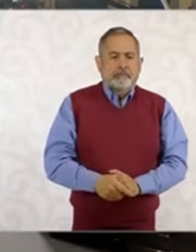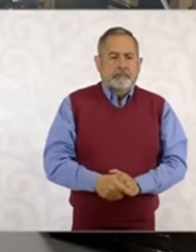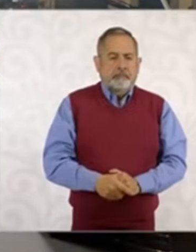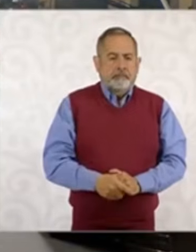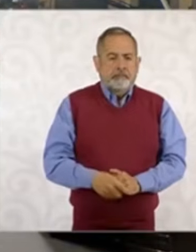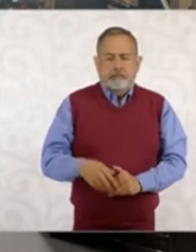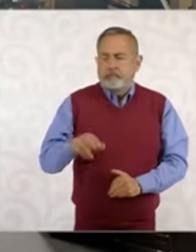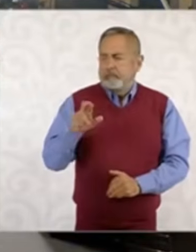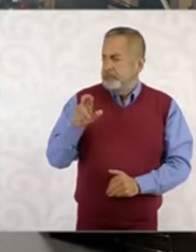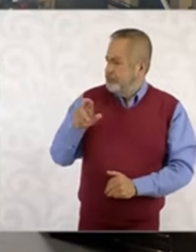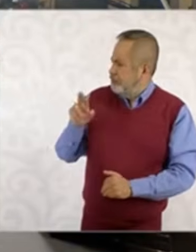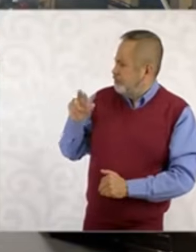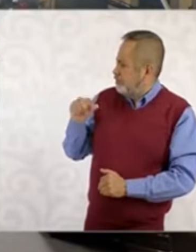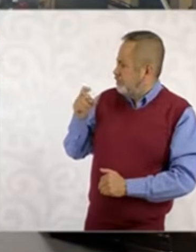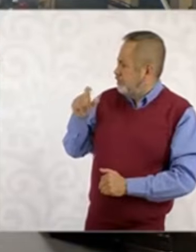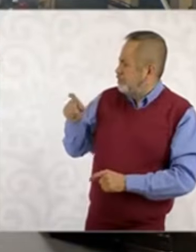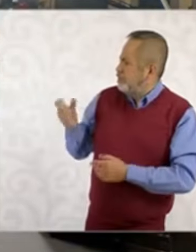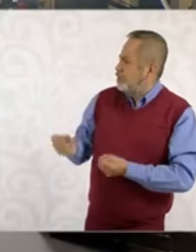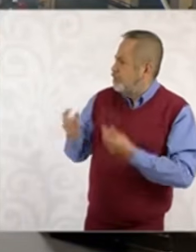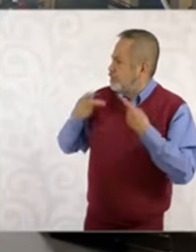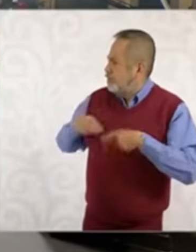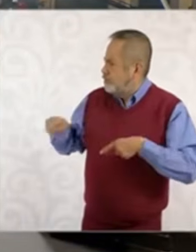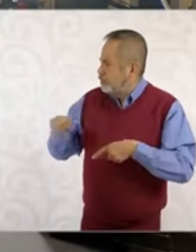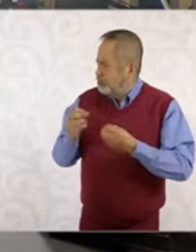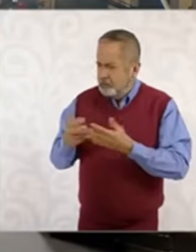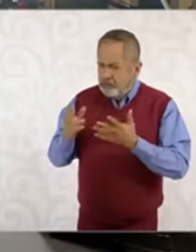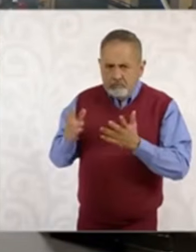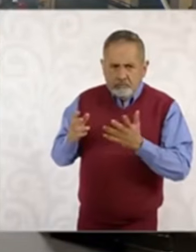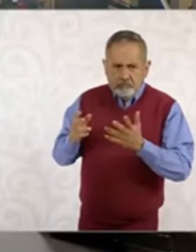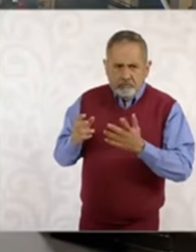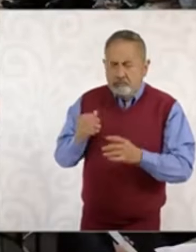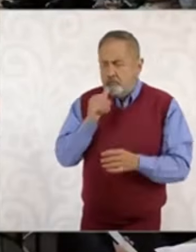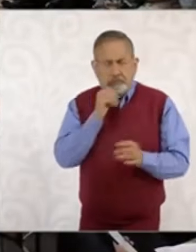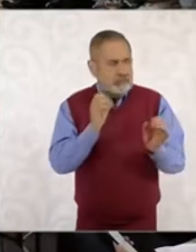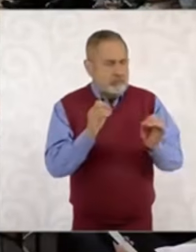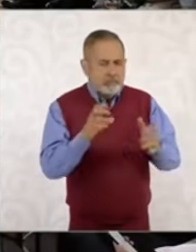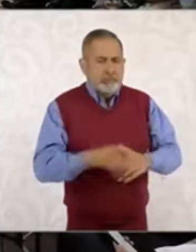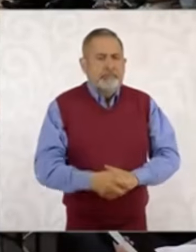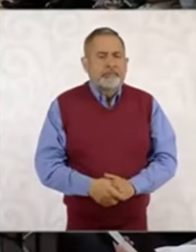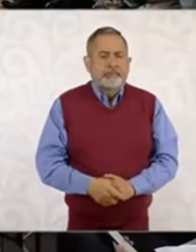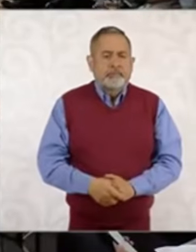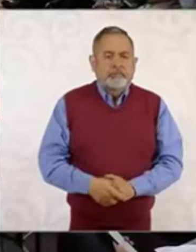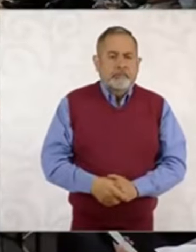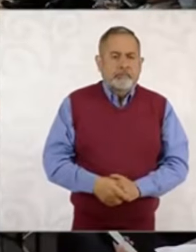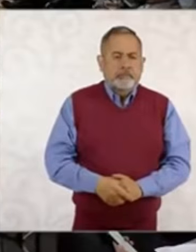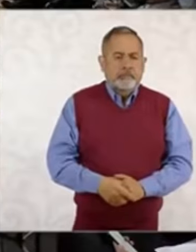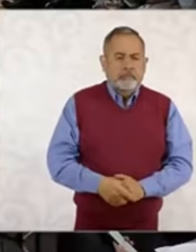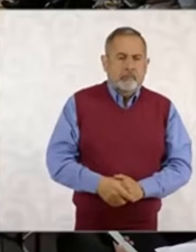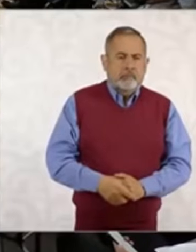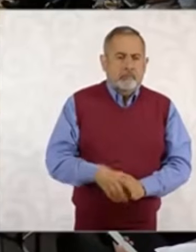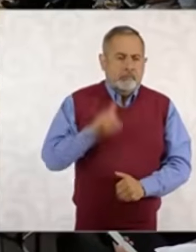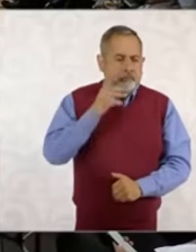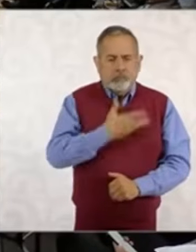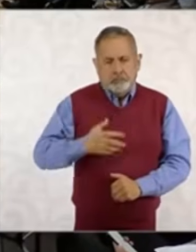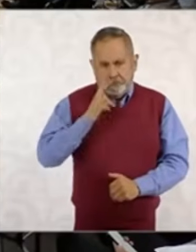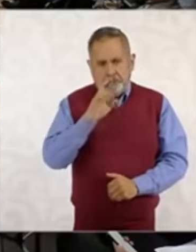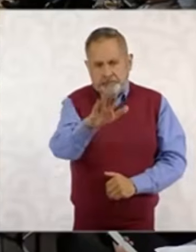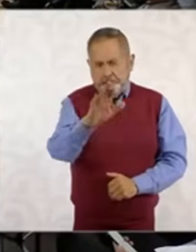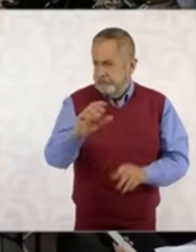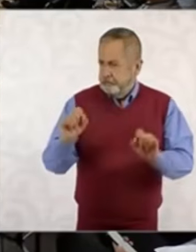Raquel, ¿cuántas personas estarán recibiendo? No tienes ahorita el dato, pero mira, a ver, pon la de